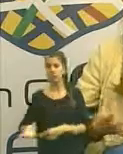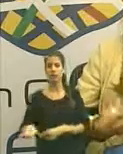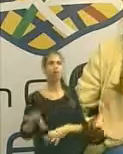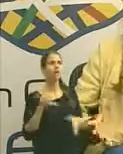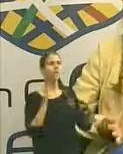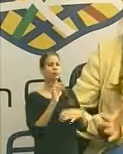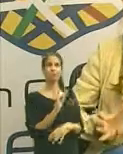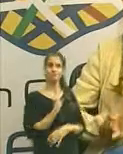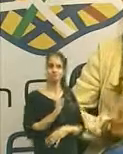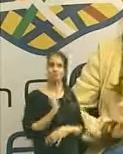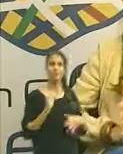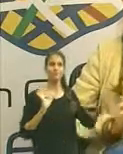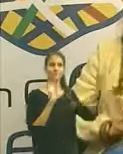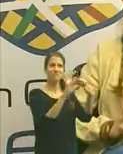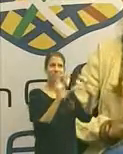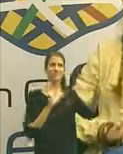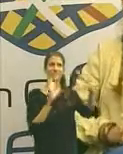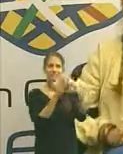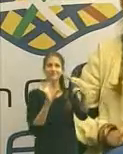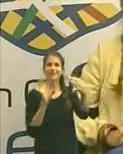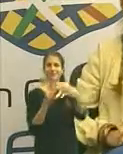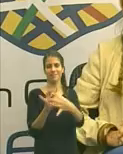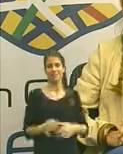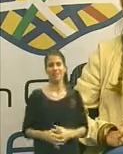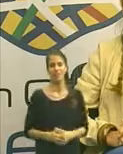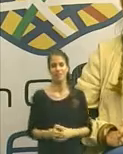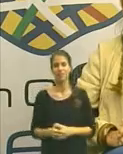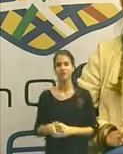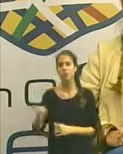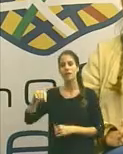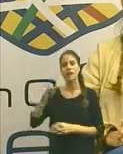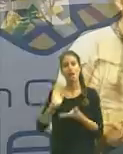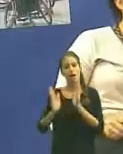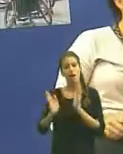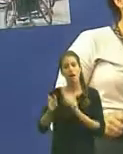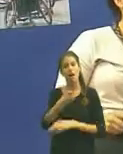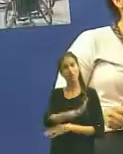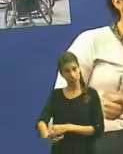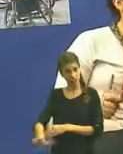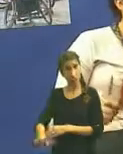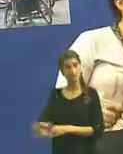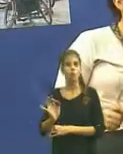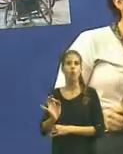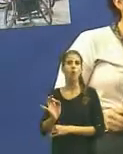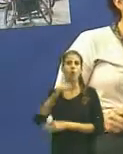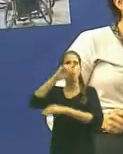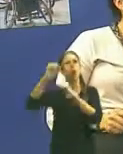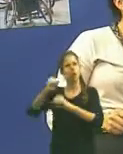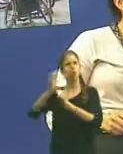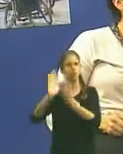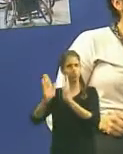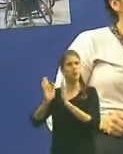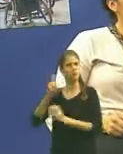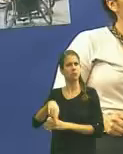más identificado con algún caballo en especial. ¿Principalmente trabajan con niños o también pueden trabajar con